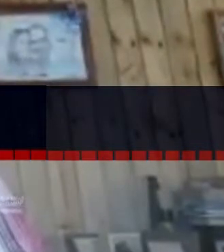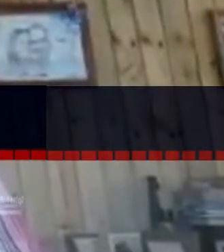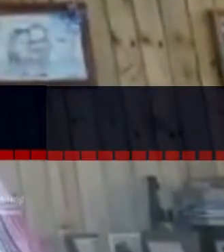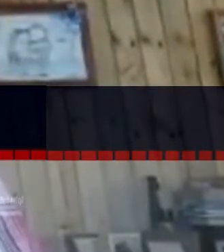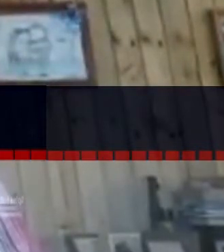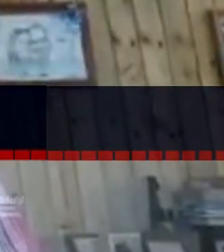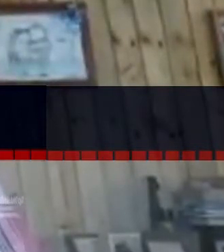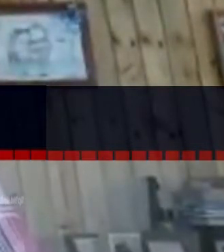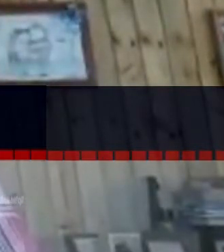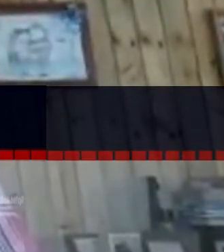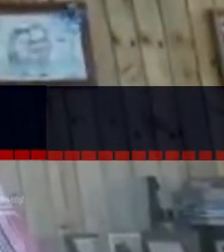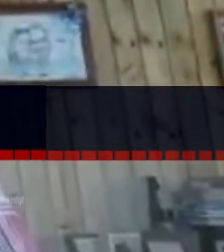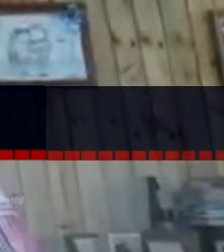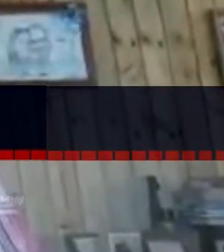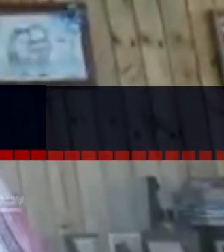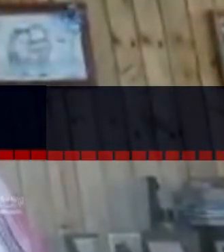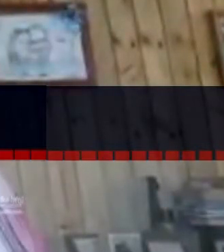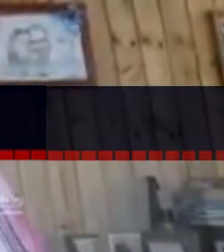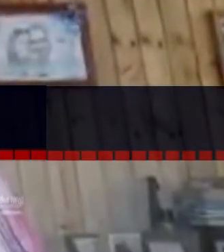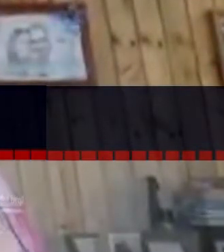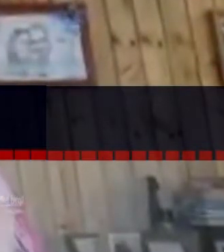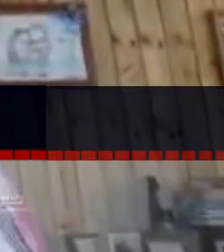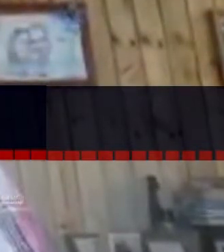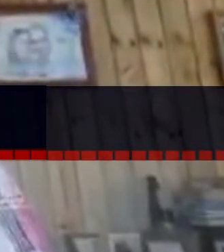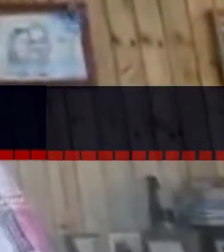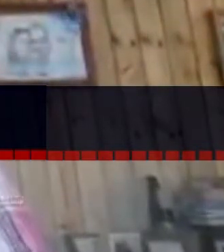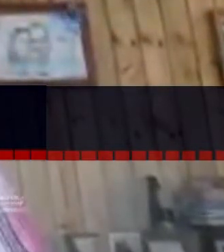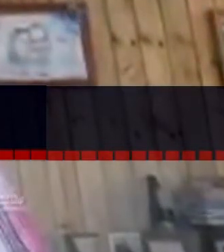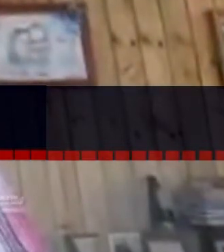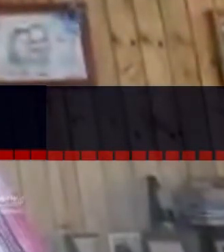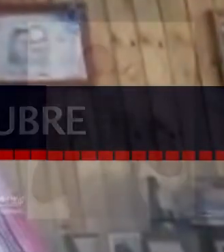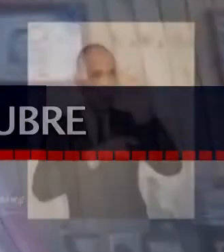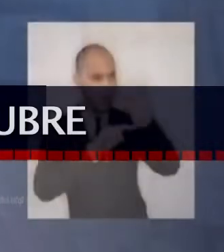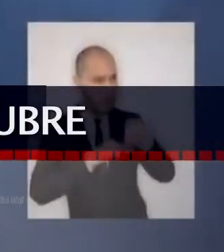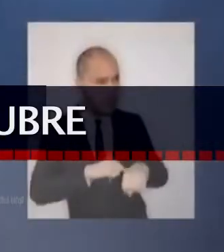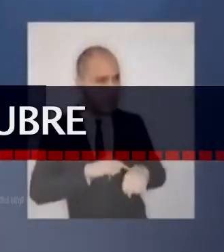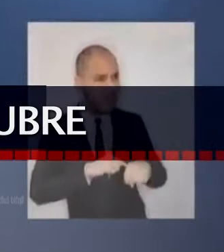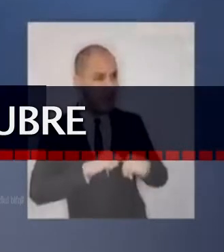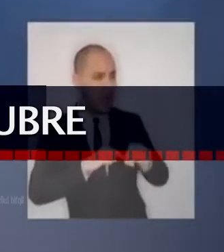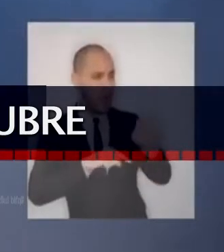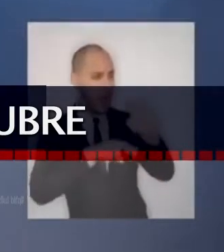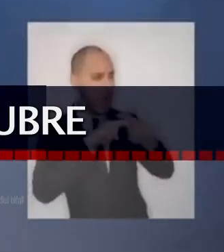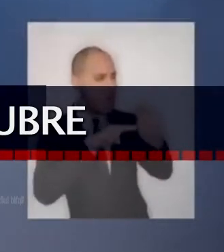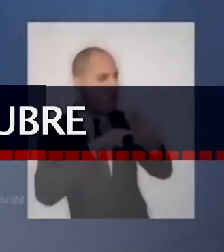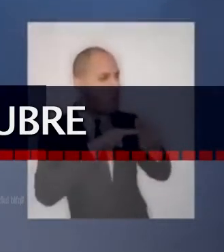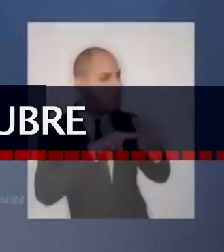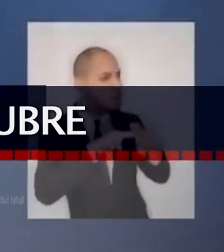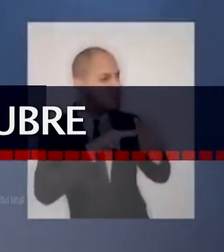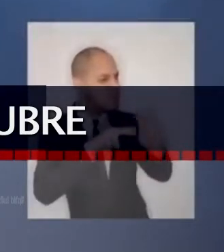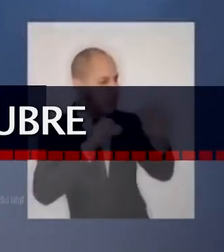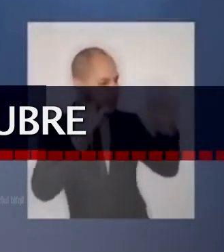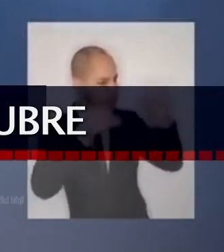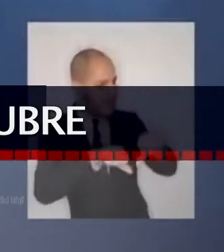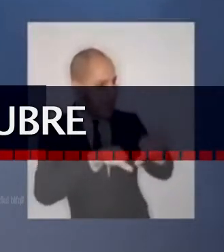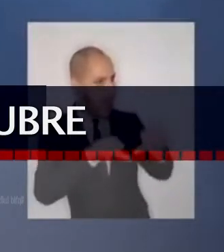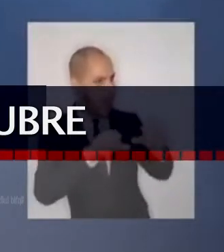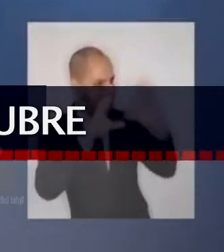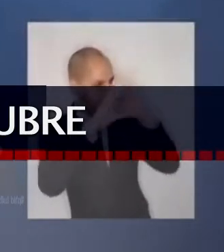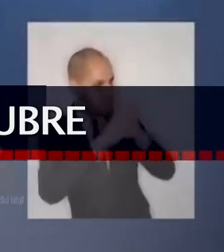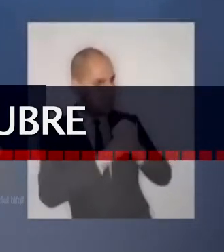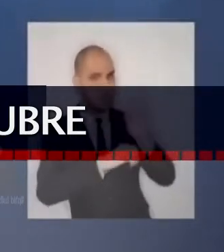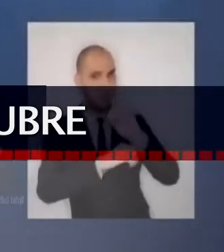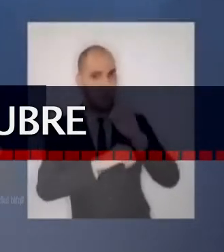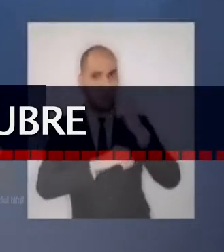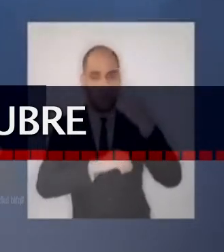lo tanto, creemos de que ni lo uno ni lo otro, o sea, no podemos nosotros generalizar. La franja de propaganda por el rechazo o el apruebo